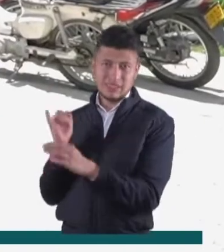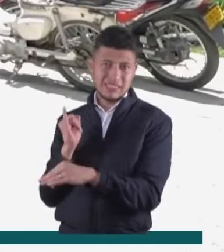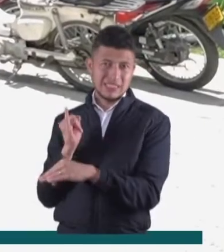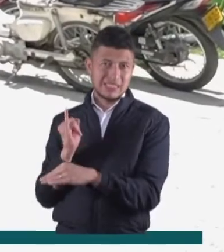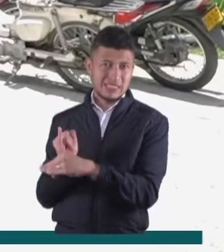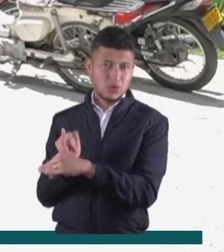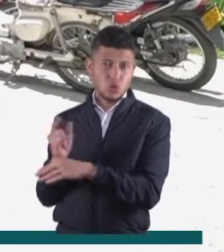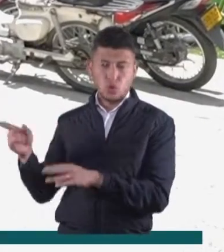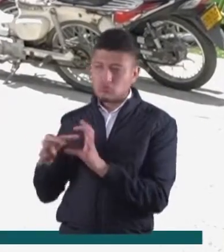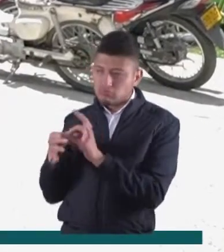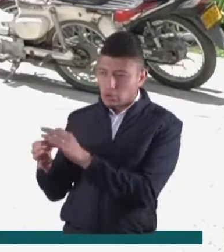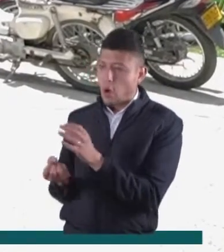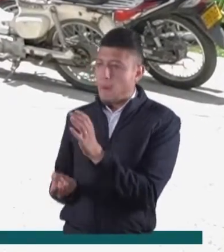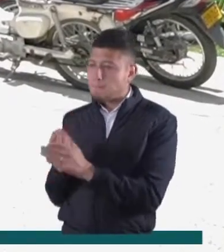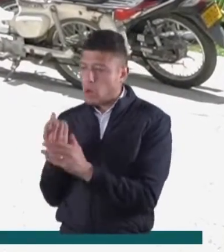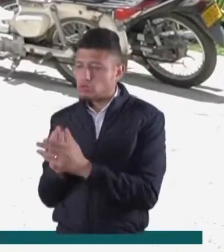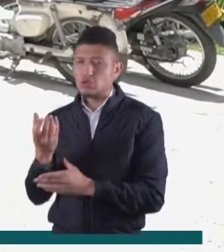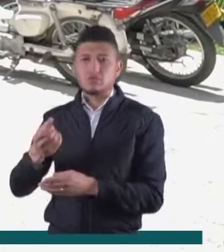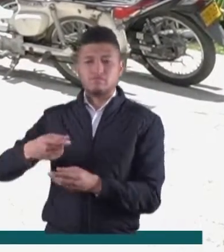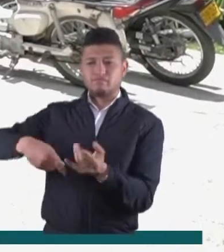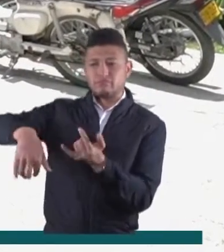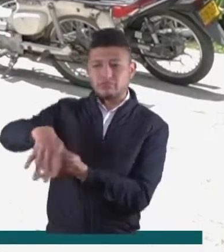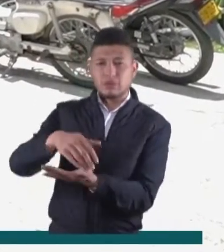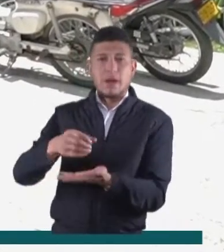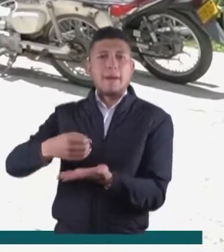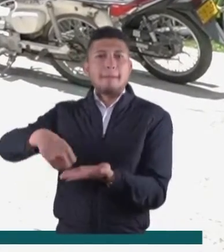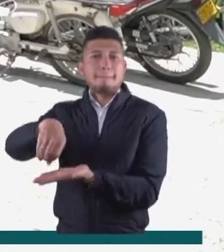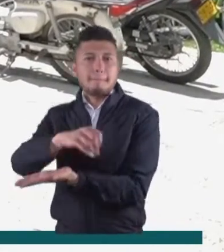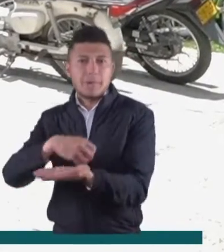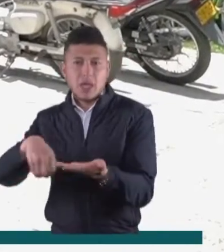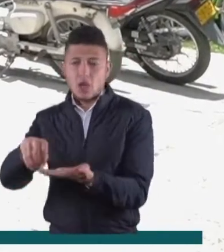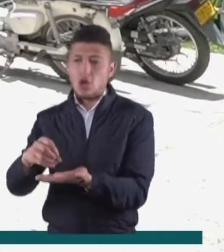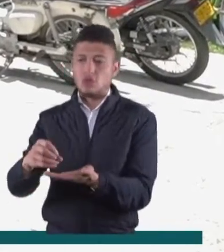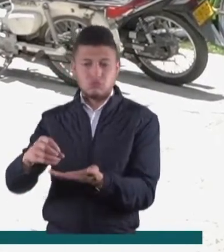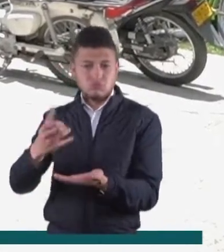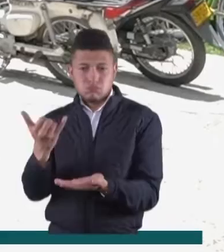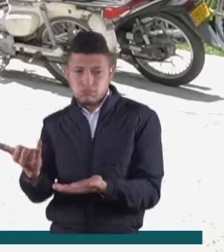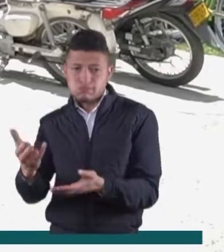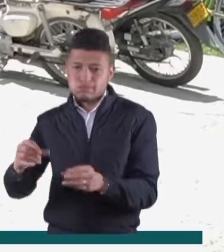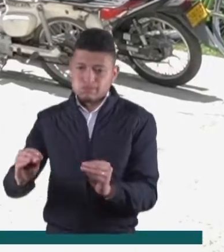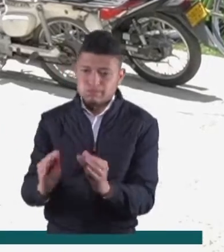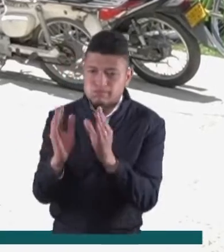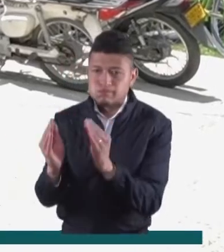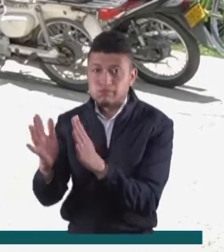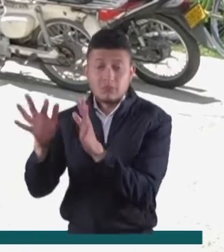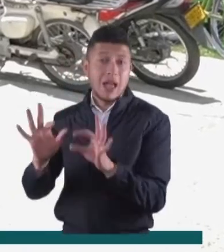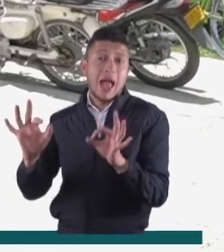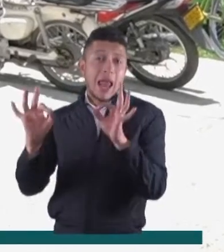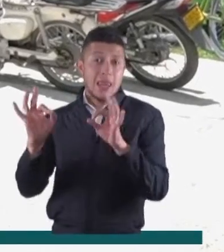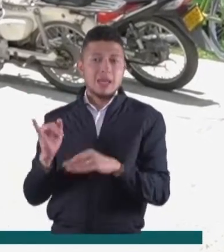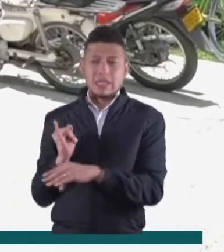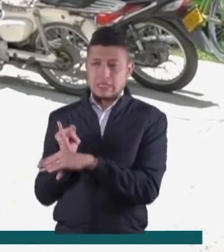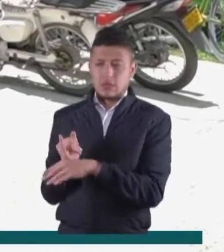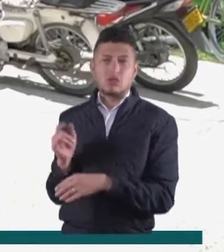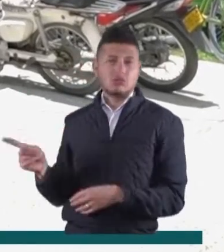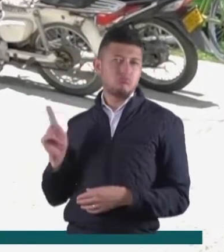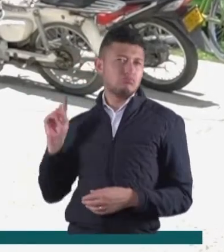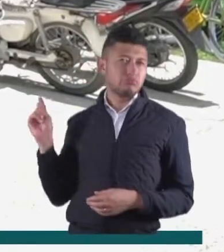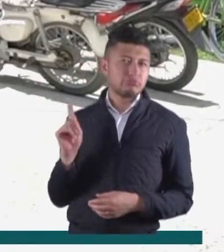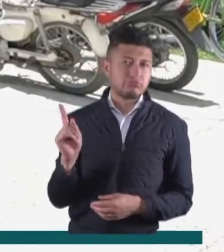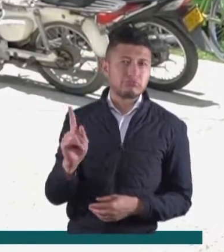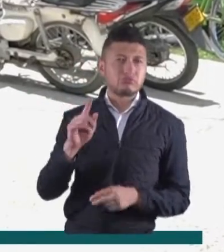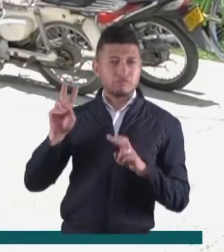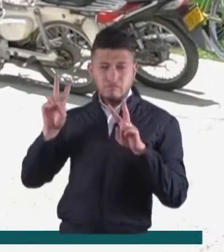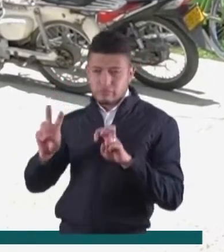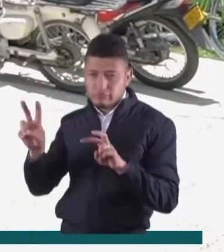y hacemos producción de Bio abonos Estos bioabonos son de alta calidad teniendo en cuenta que el Instituto ya lleva